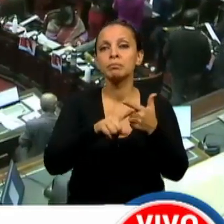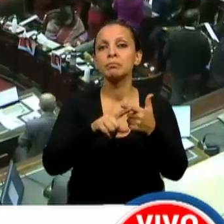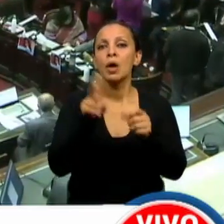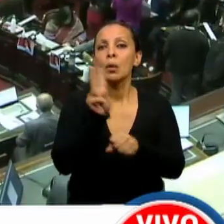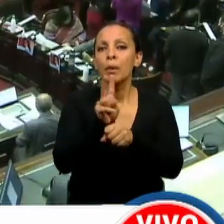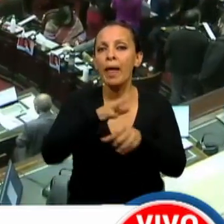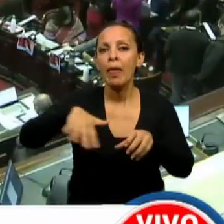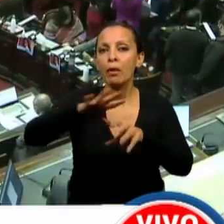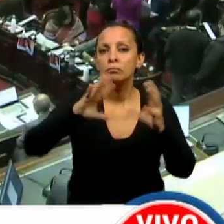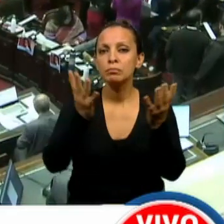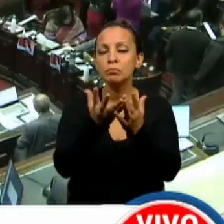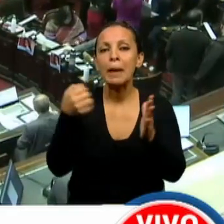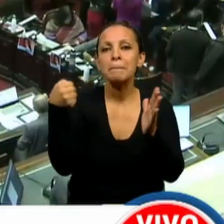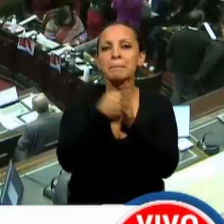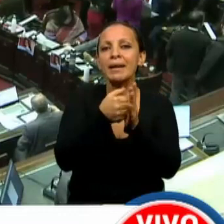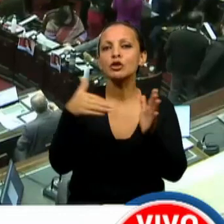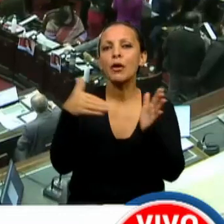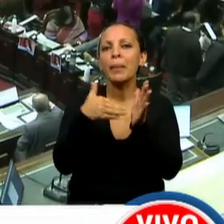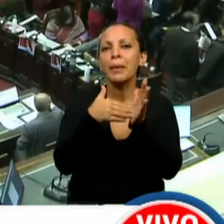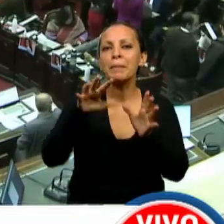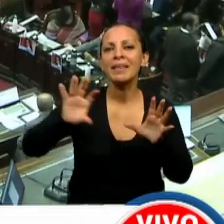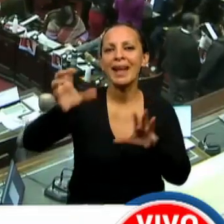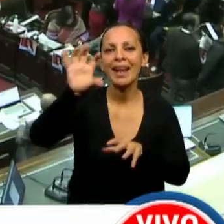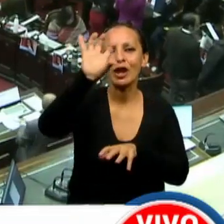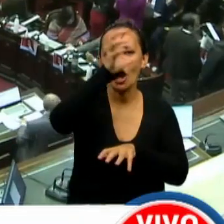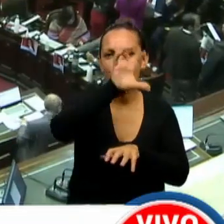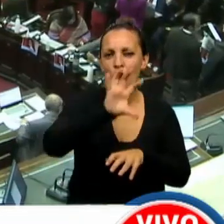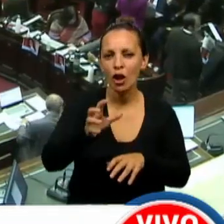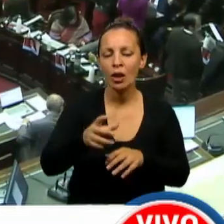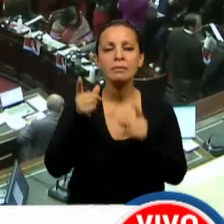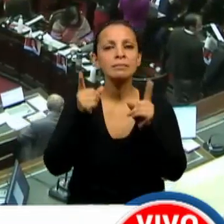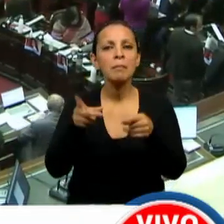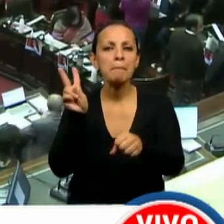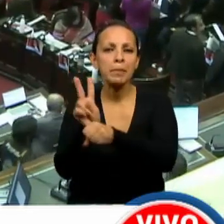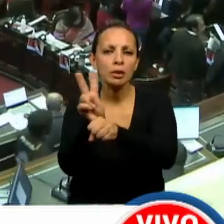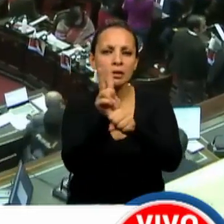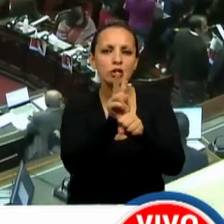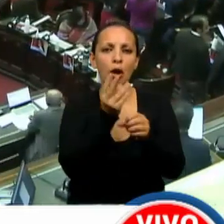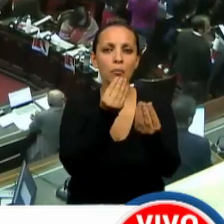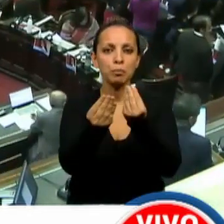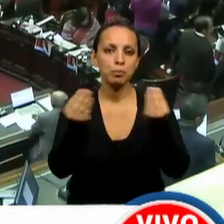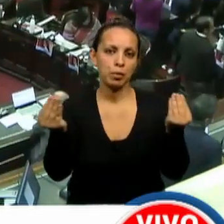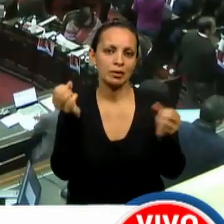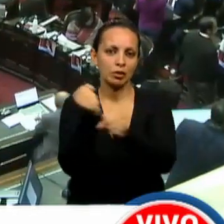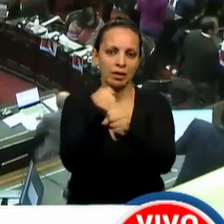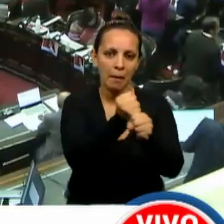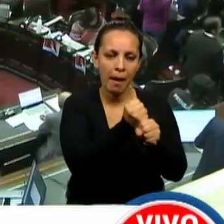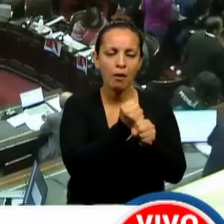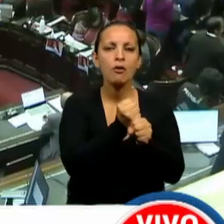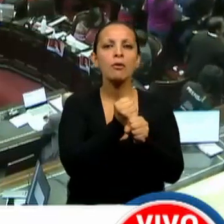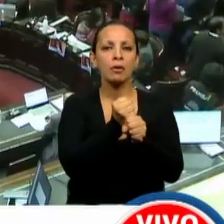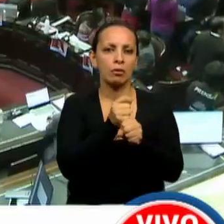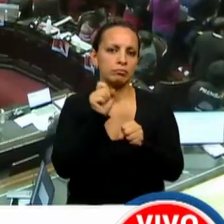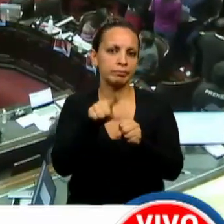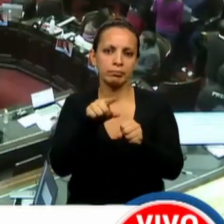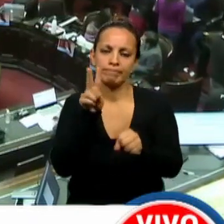en la economía regional en que opera cada empresa y la protección de los trabajadores y sus fuentes